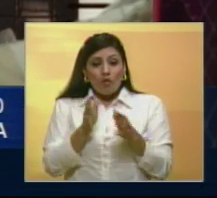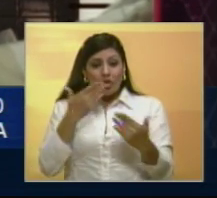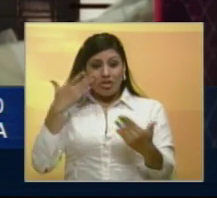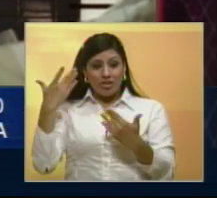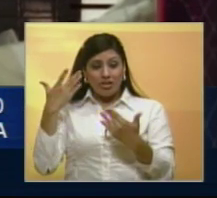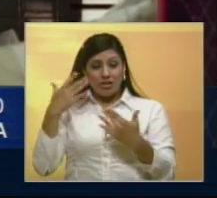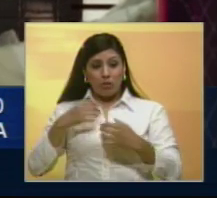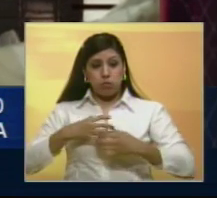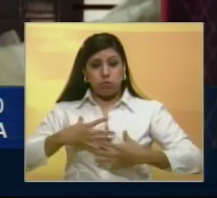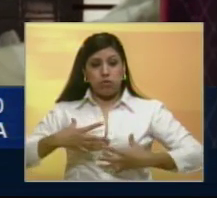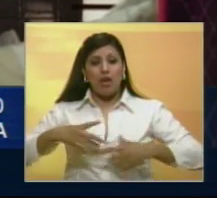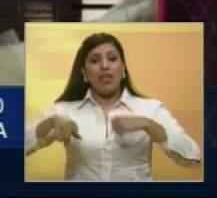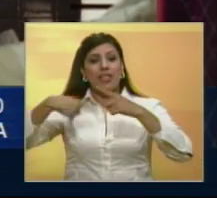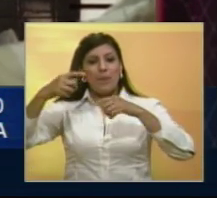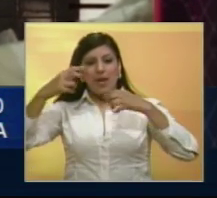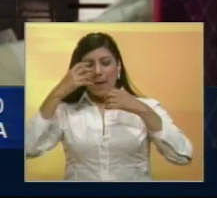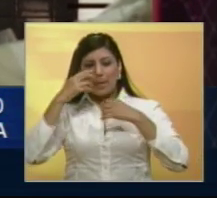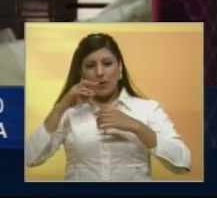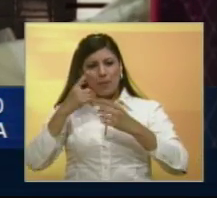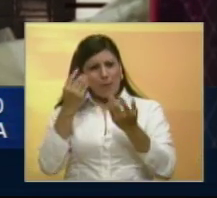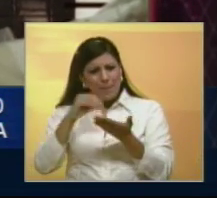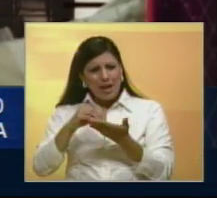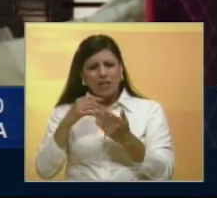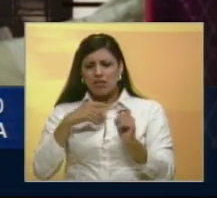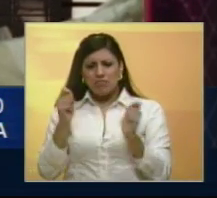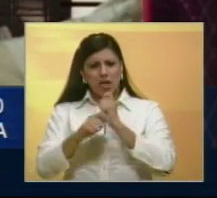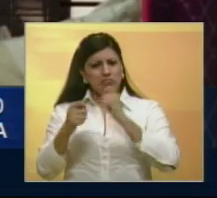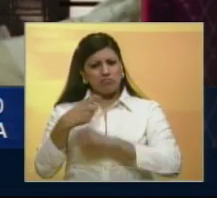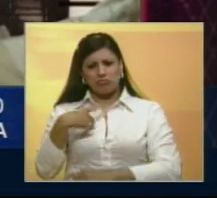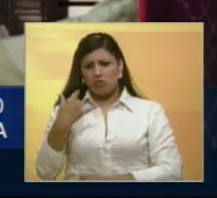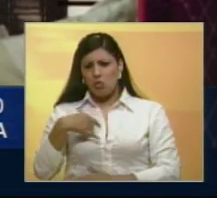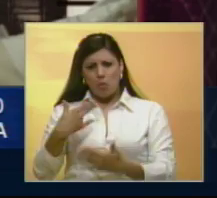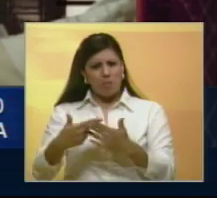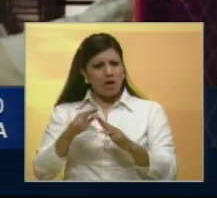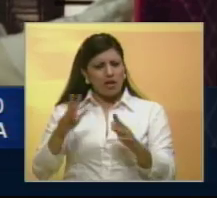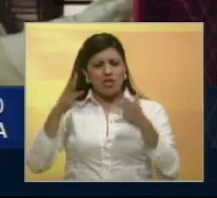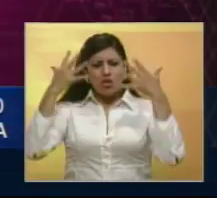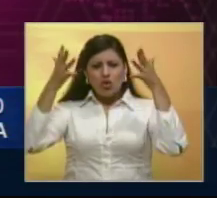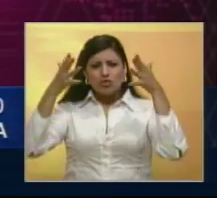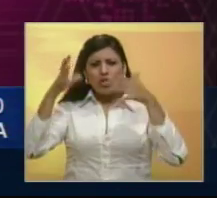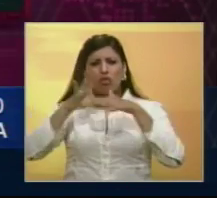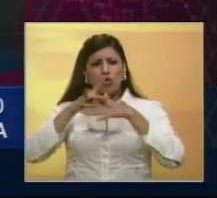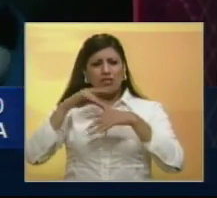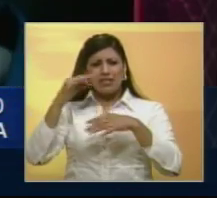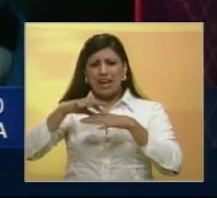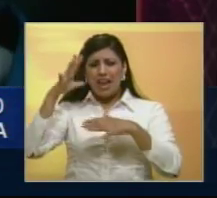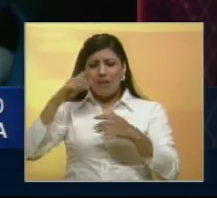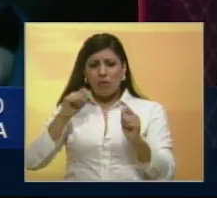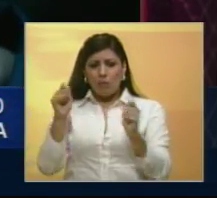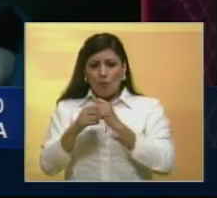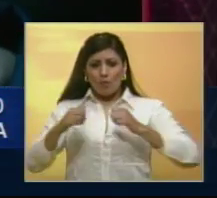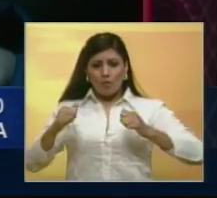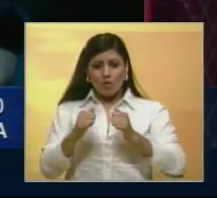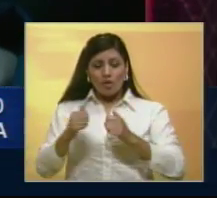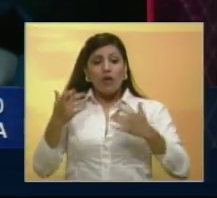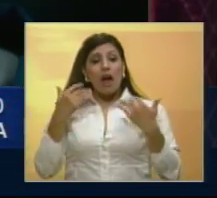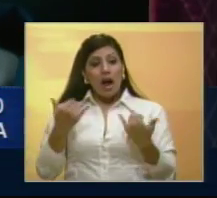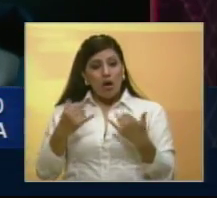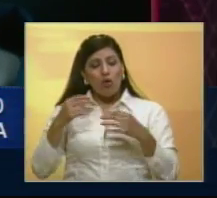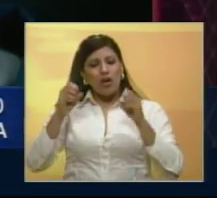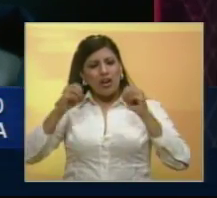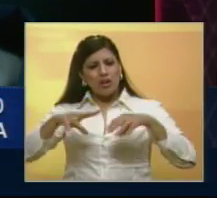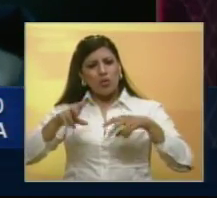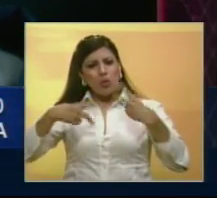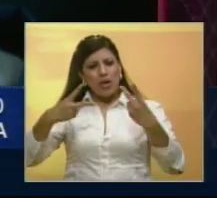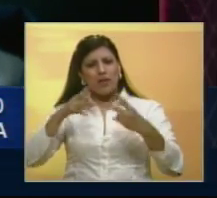su masa muscular para Batman, no seguirá modificando su cuerpo por recomendación médica, por lo que el británico renunció a su nuevo papel